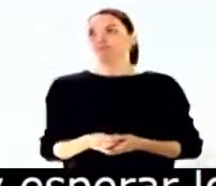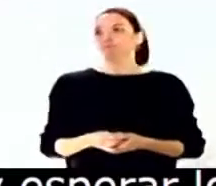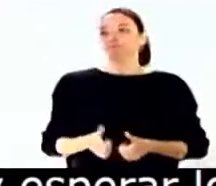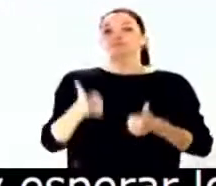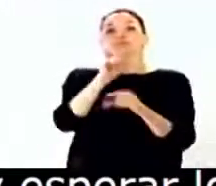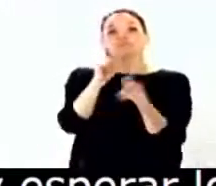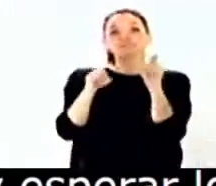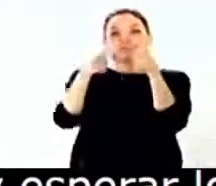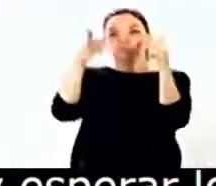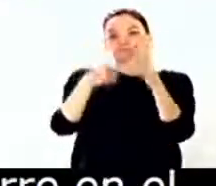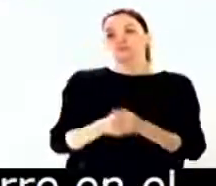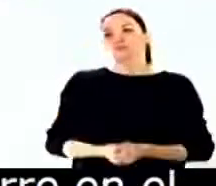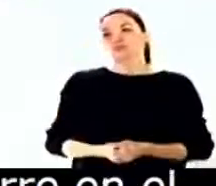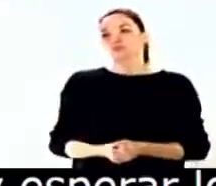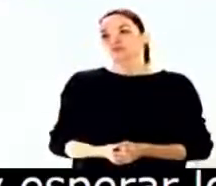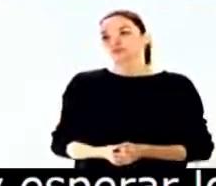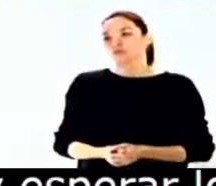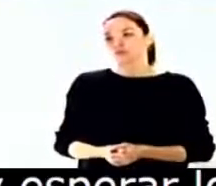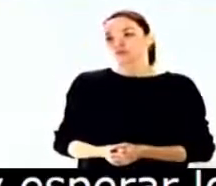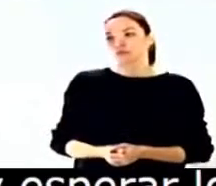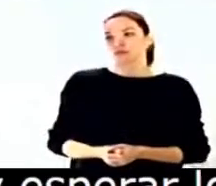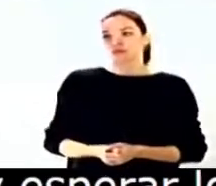cuestión?